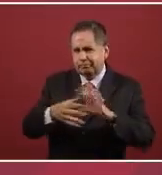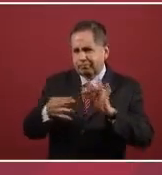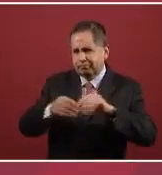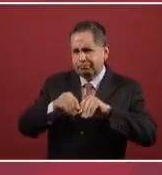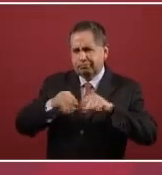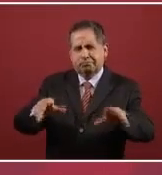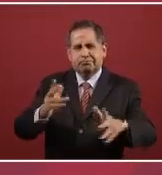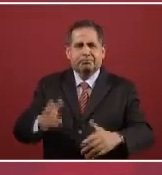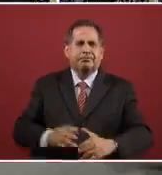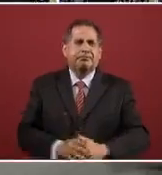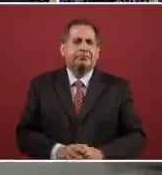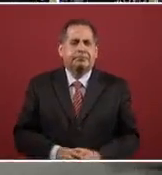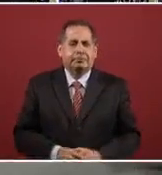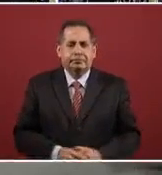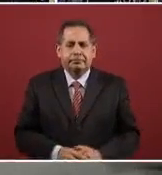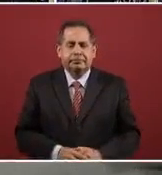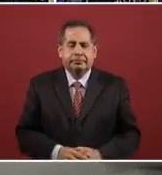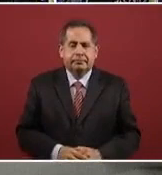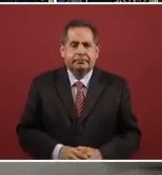conocer.